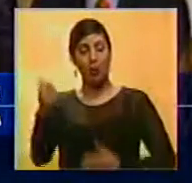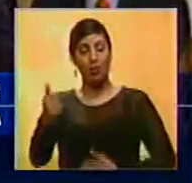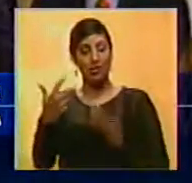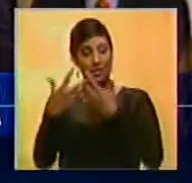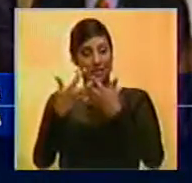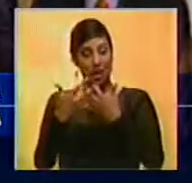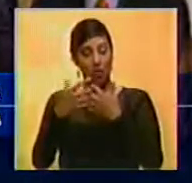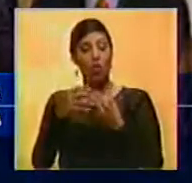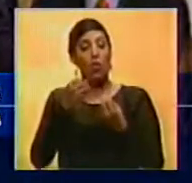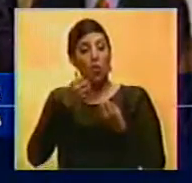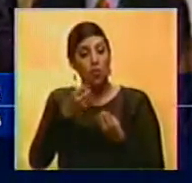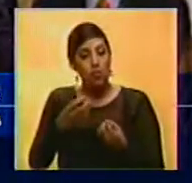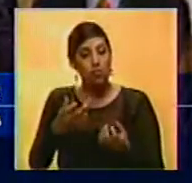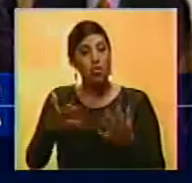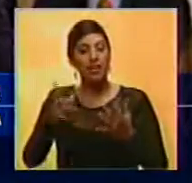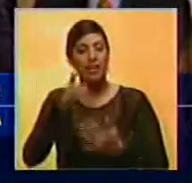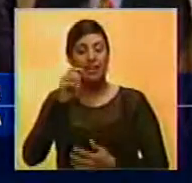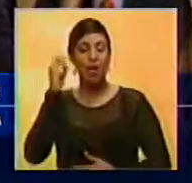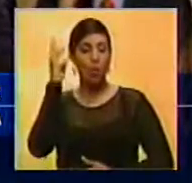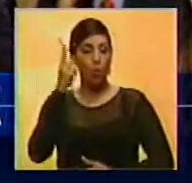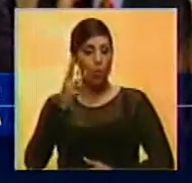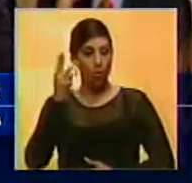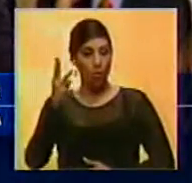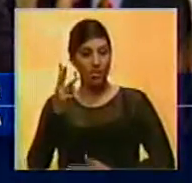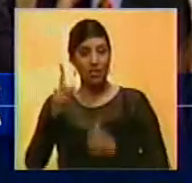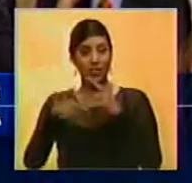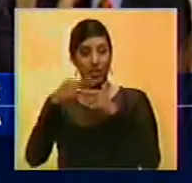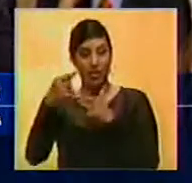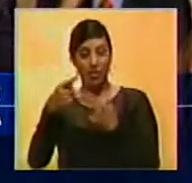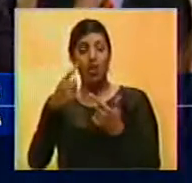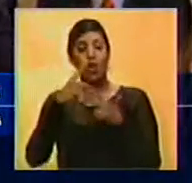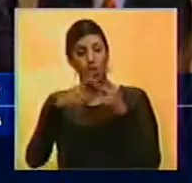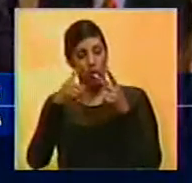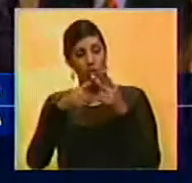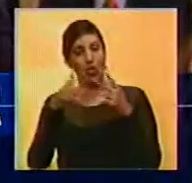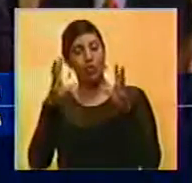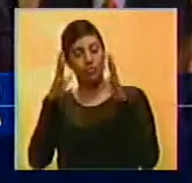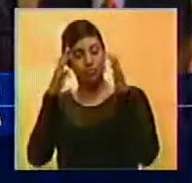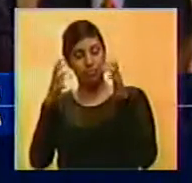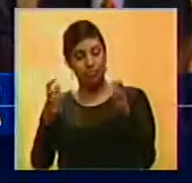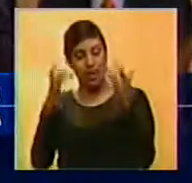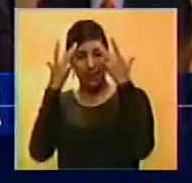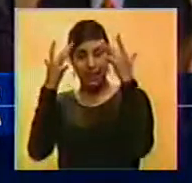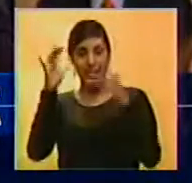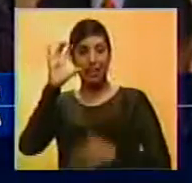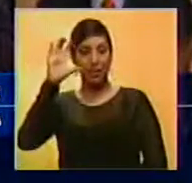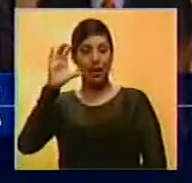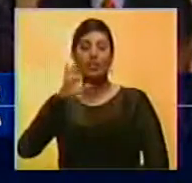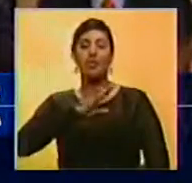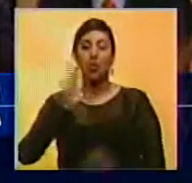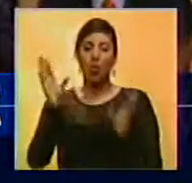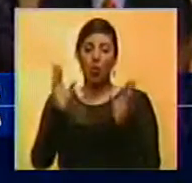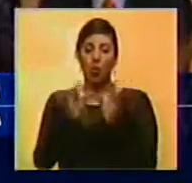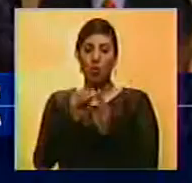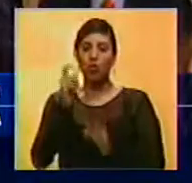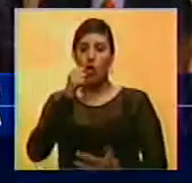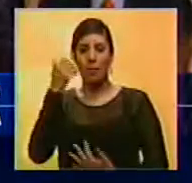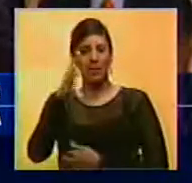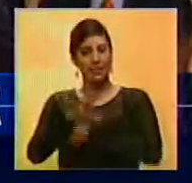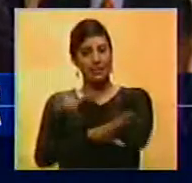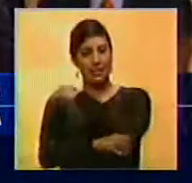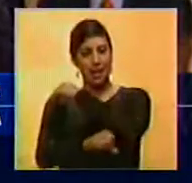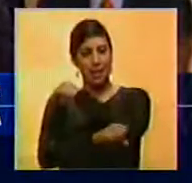y que fue publicado por the washington post esa y otras agencias de inteligencia del país habían concluido que los